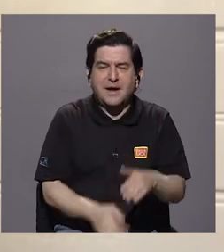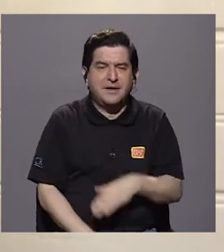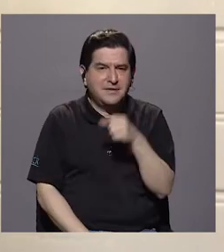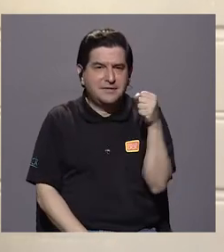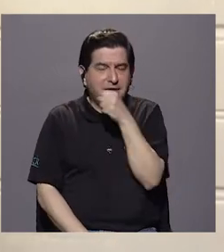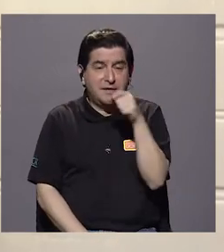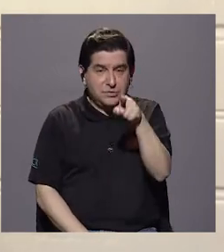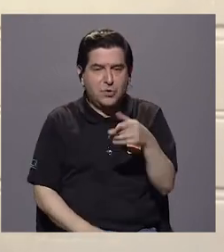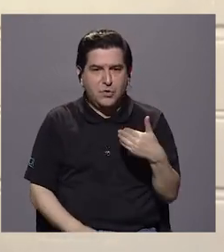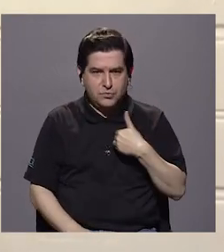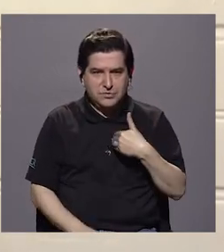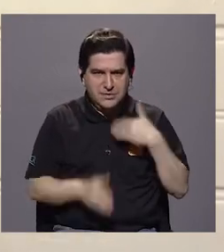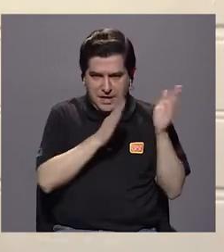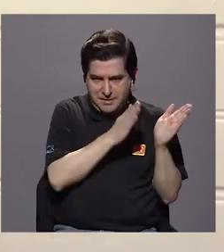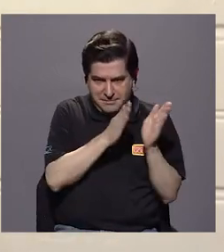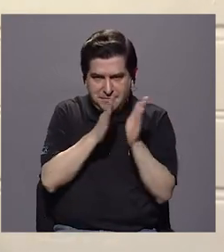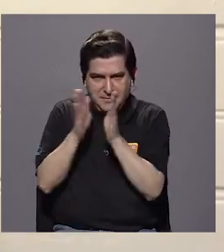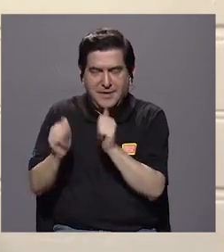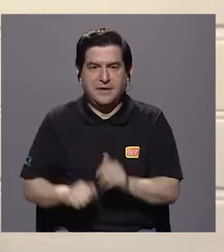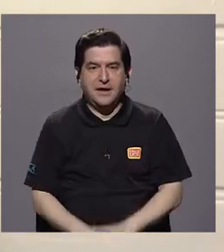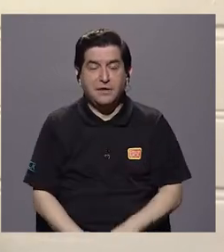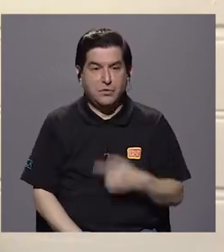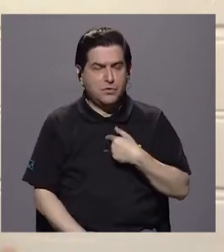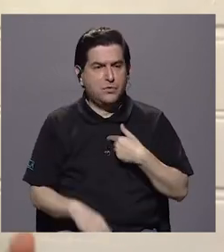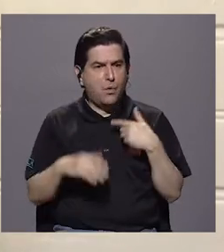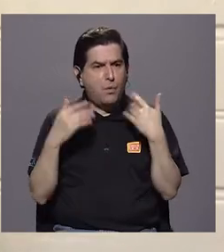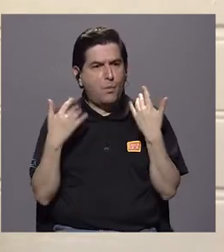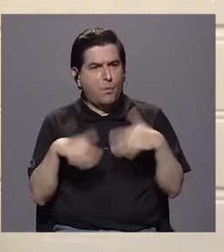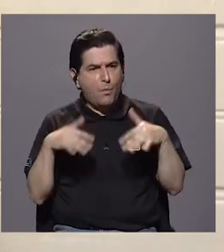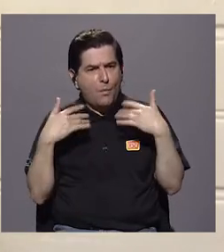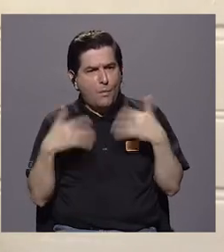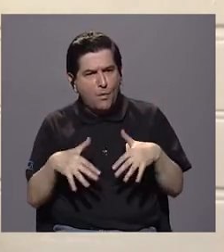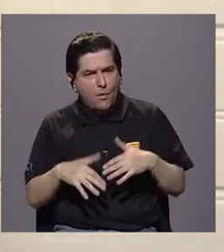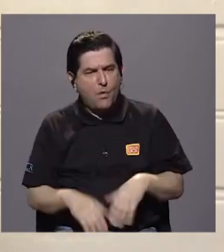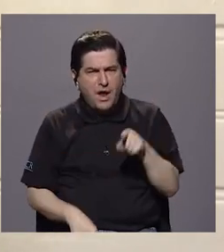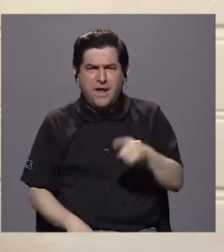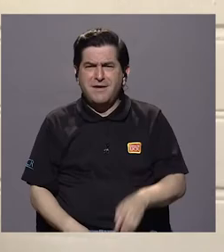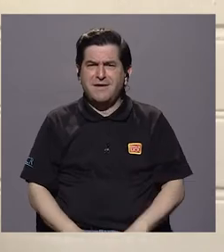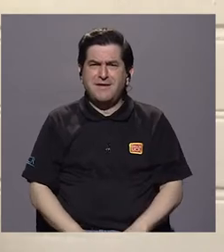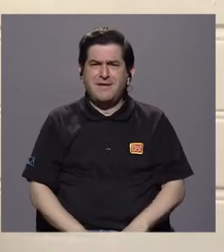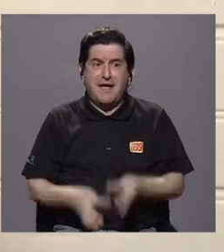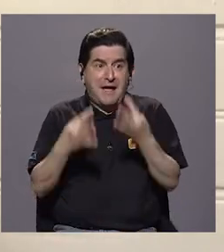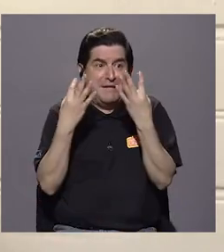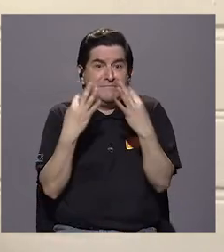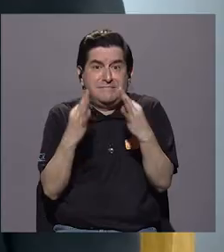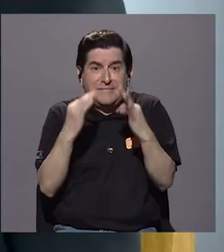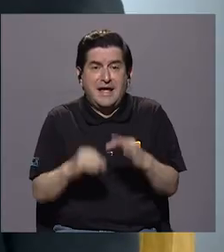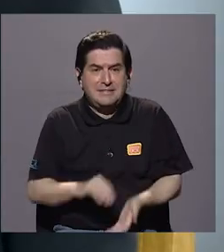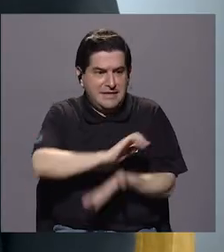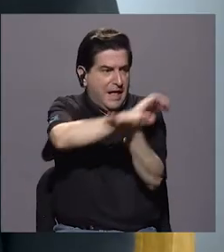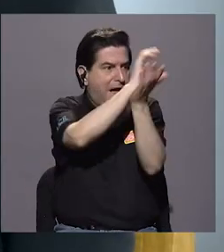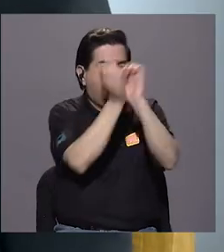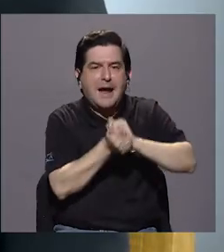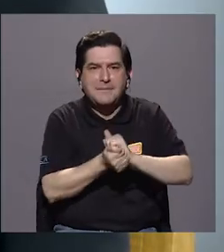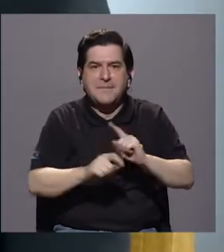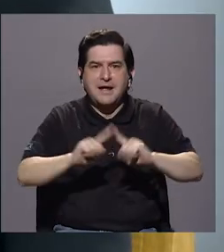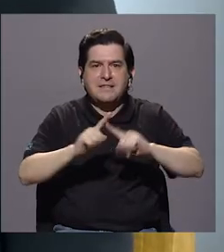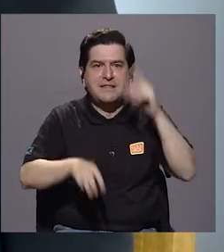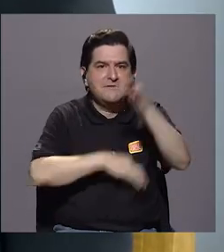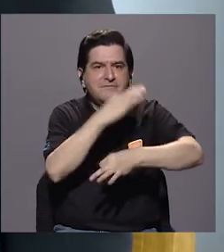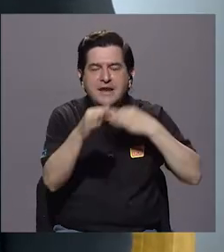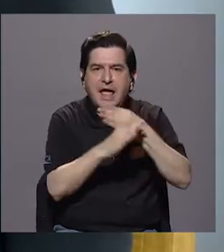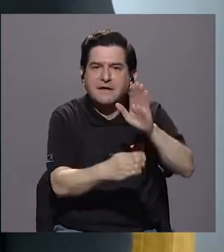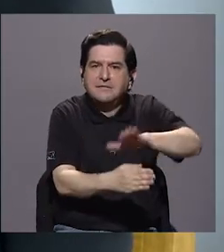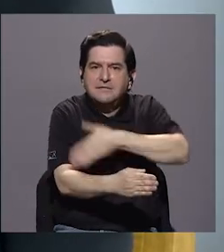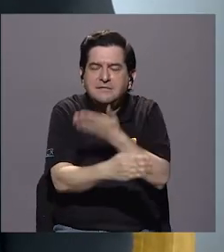tiene preparado y yo digo, wow, ¿cómo se arriesga de repente de un género a otro, a saltar de un género a otro? Porque son muy